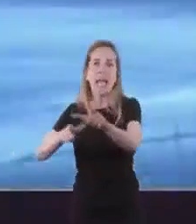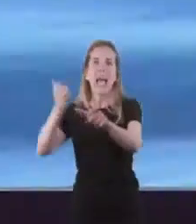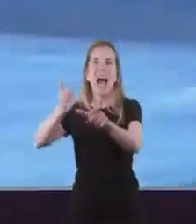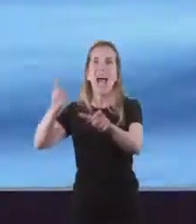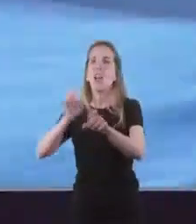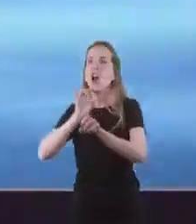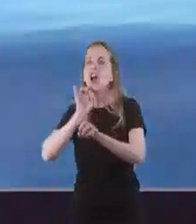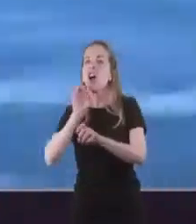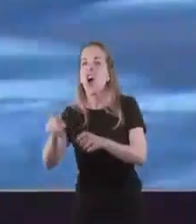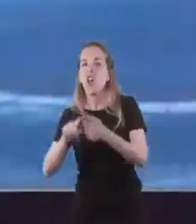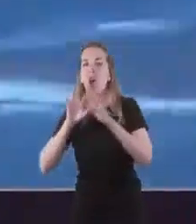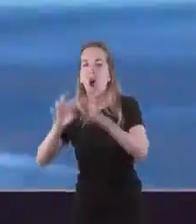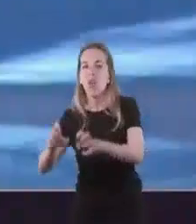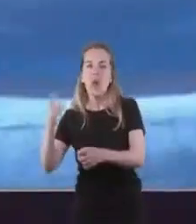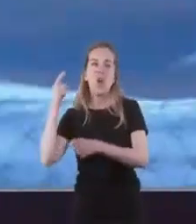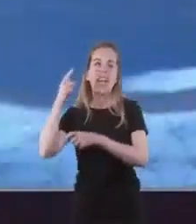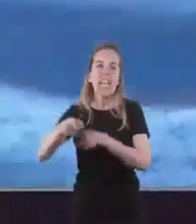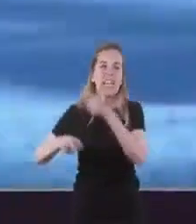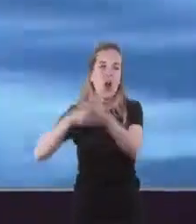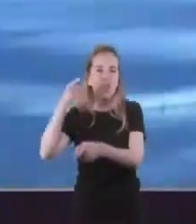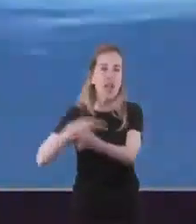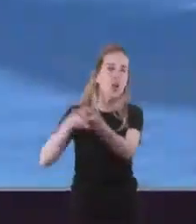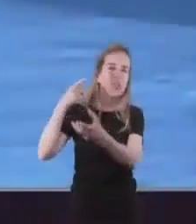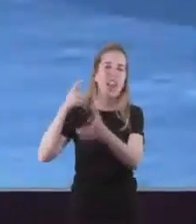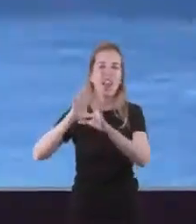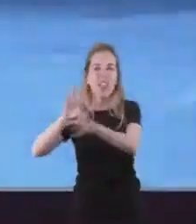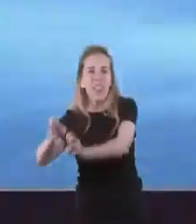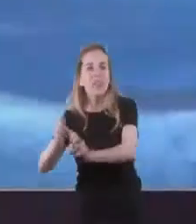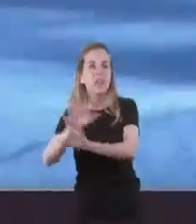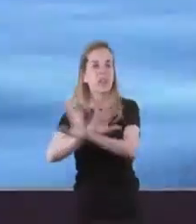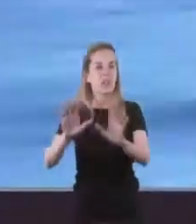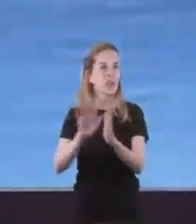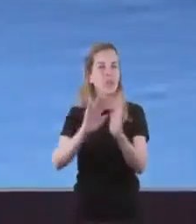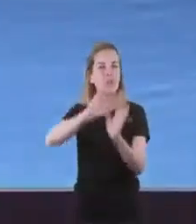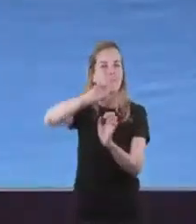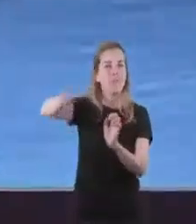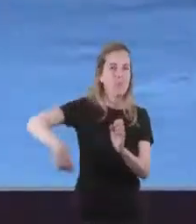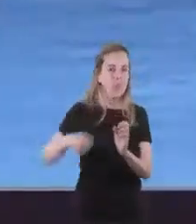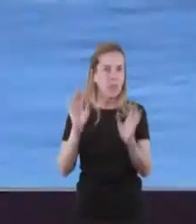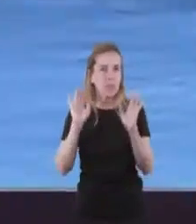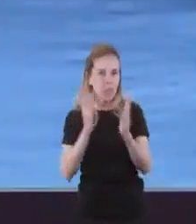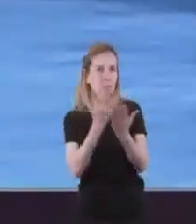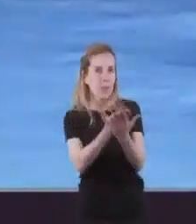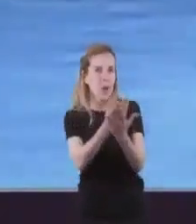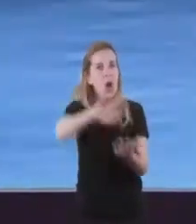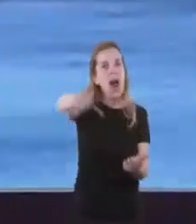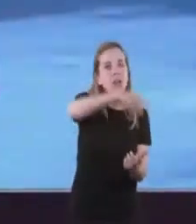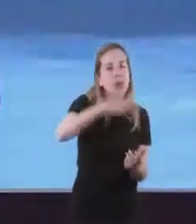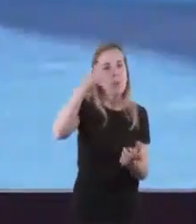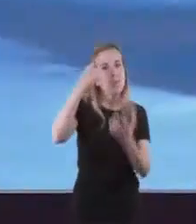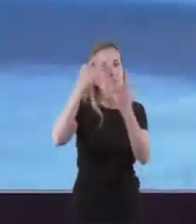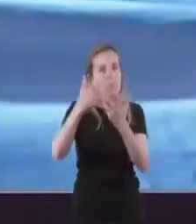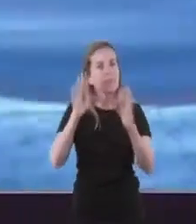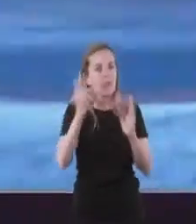nos ganen los cultores de la desazón. Que nos demos cuenta de lo que somos capaces